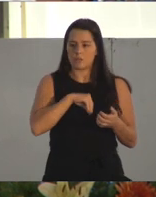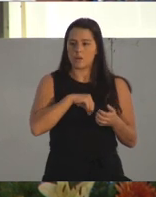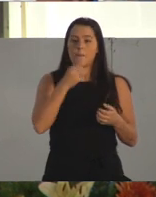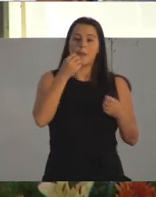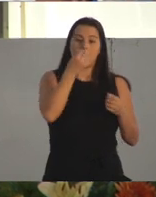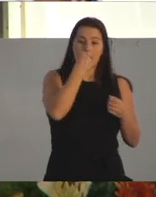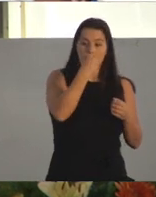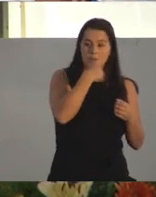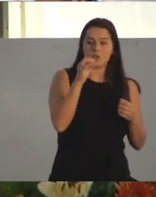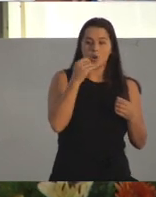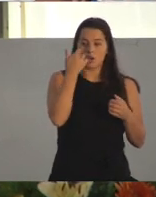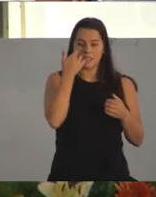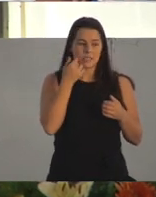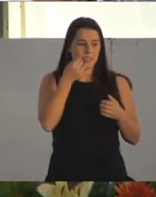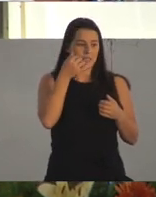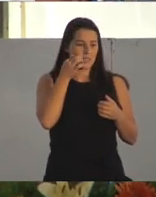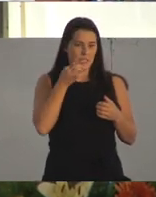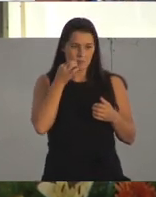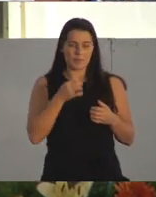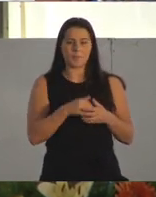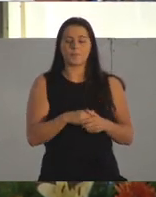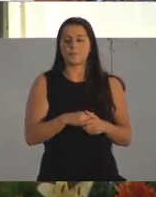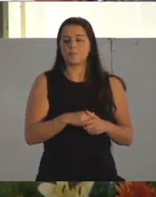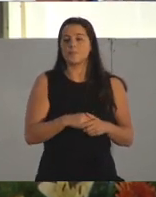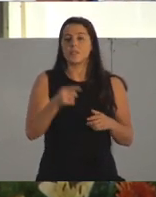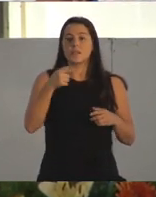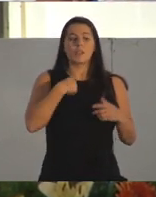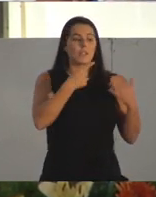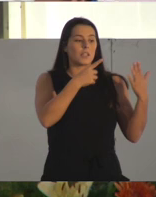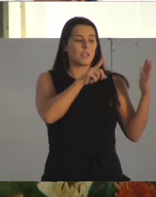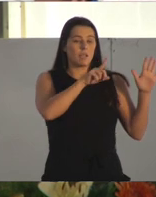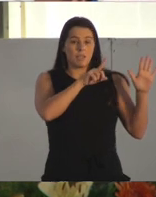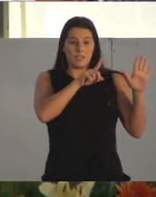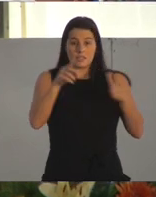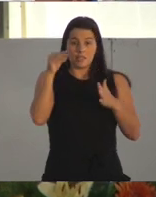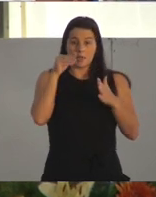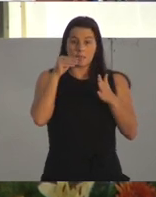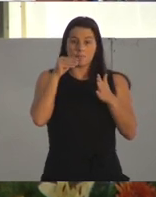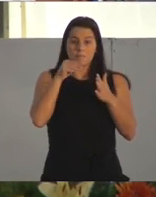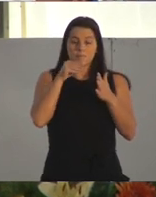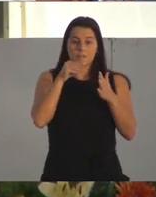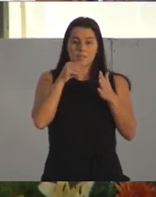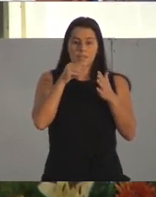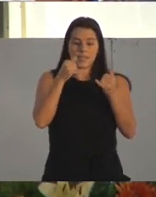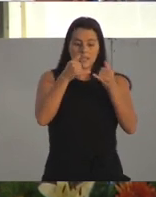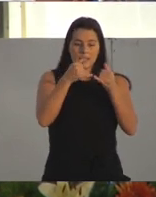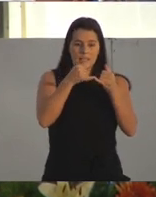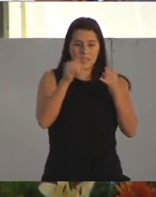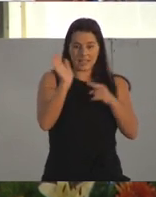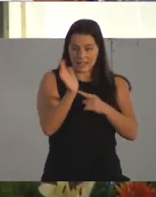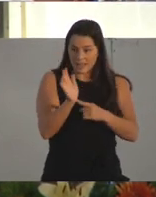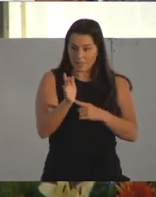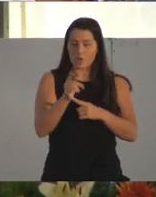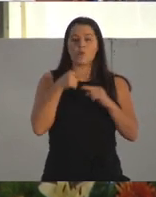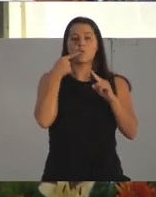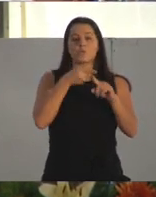son más de 30 músculos los implicados en ello y son 6 pares craneales los que intervienen en el que se dé una buena deglución. ¿Y